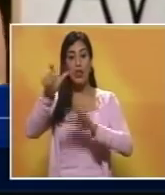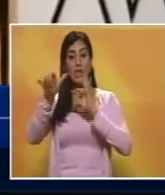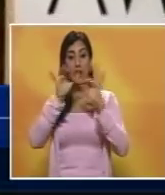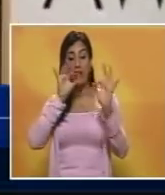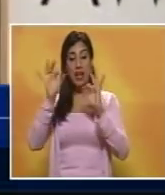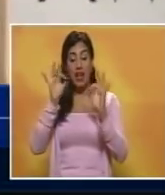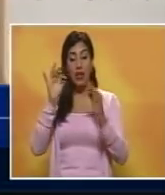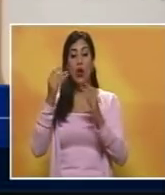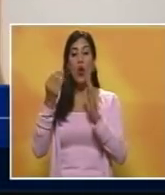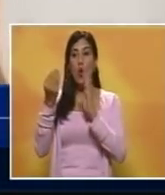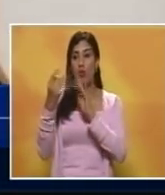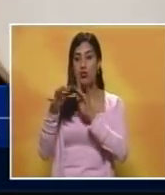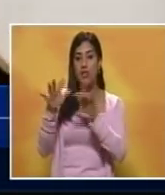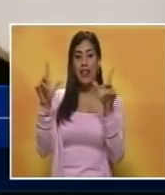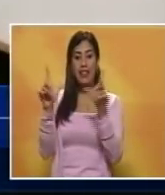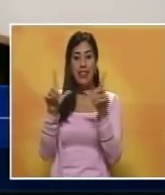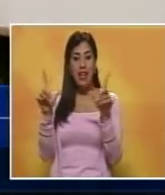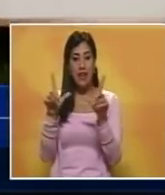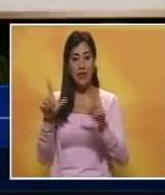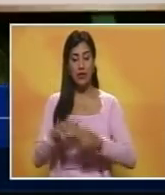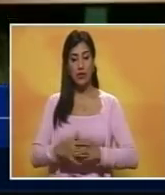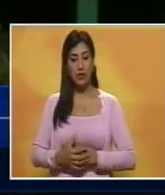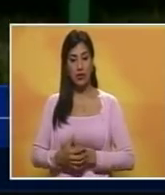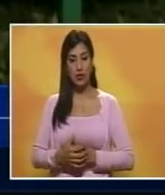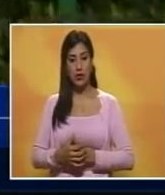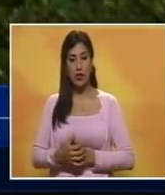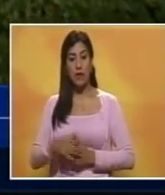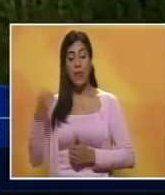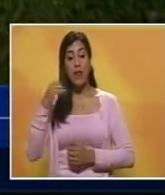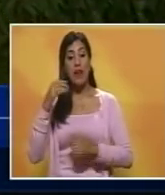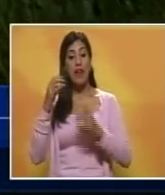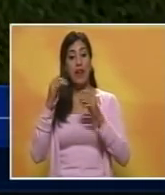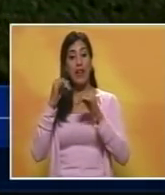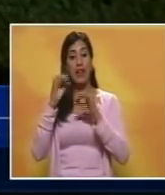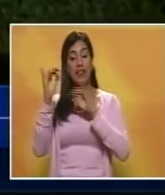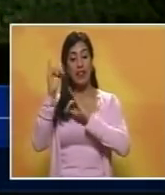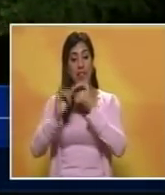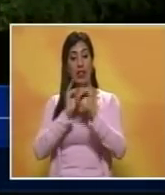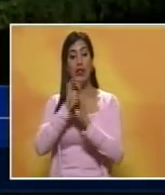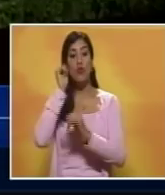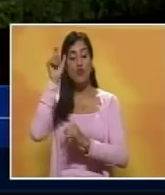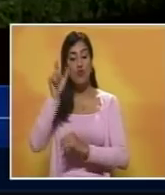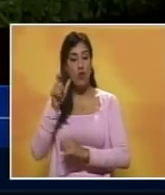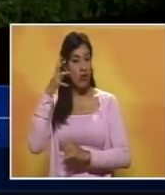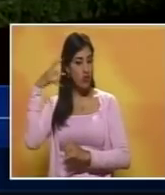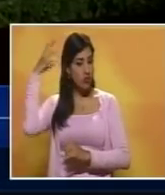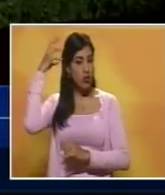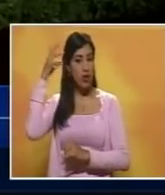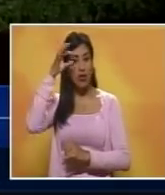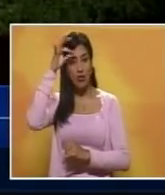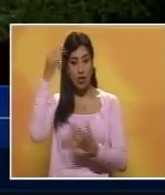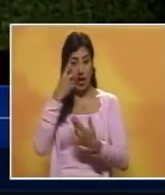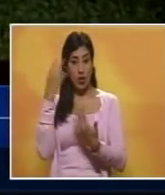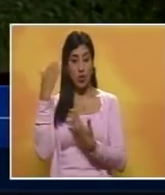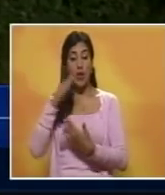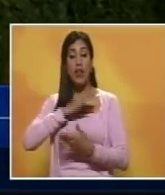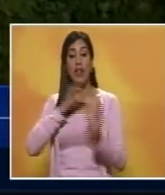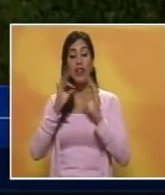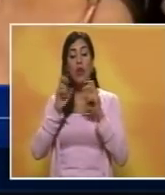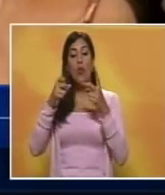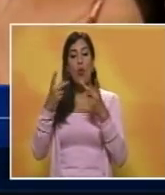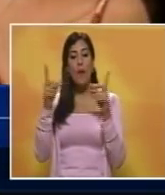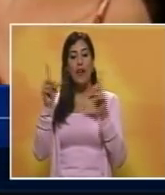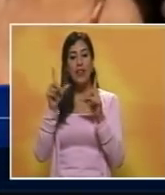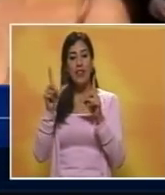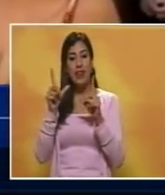de Hollywood que migran a la pequeña pantalla. Medios internacionales confirmaron que Jennifer Aniston y Reese Witherspoon actuarán en la nueva